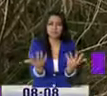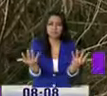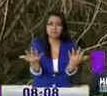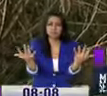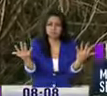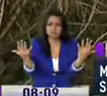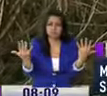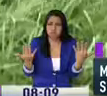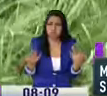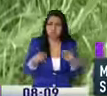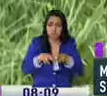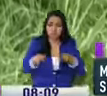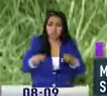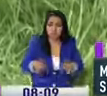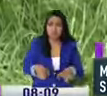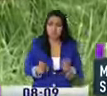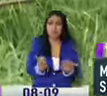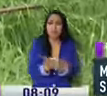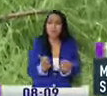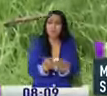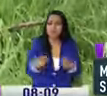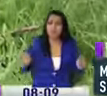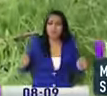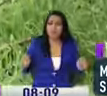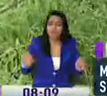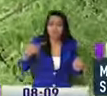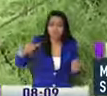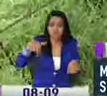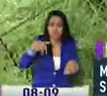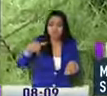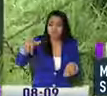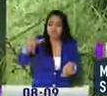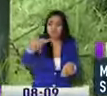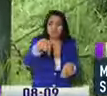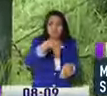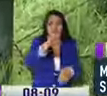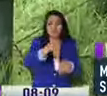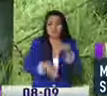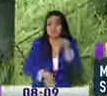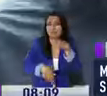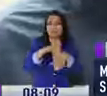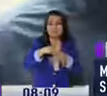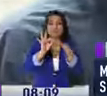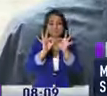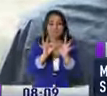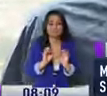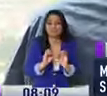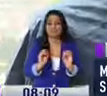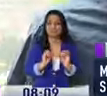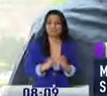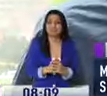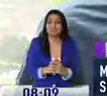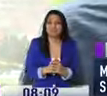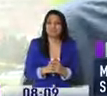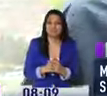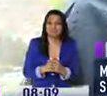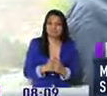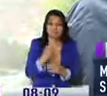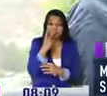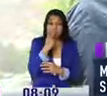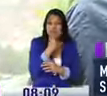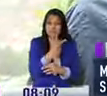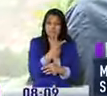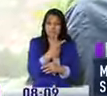lugar, bancas, basureros, pasamanos y camineras, por la falta de mantenimiento. Mire el paso aquí, está